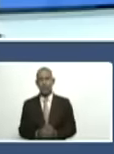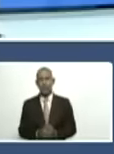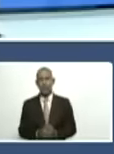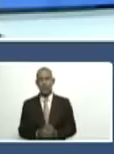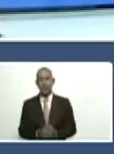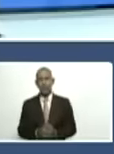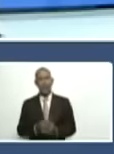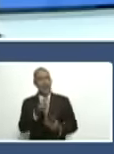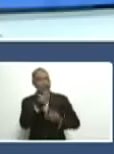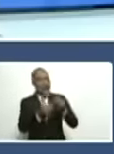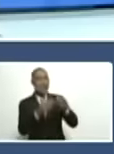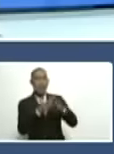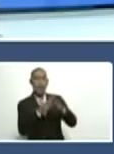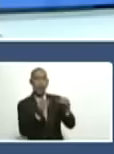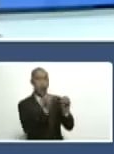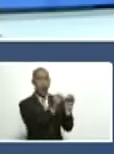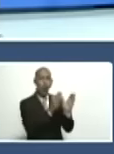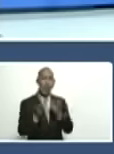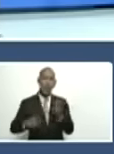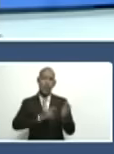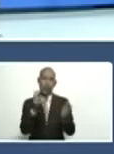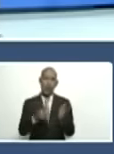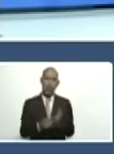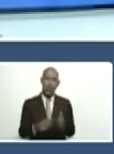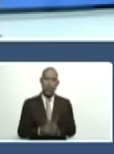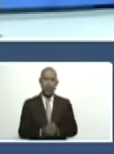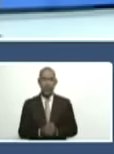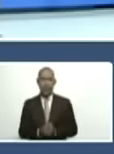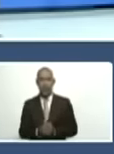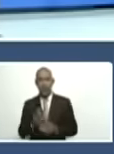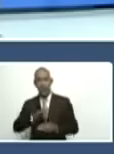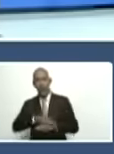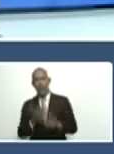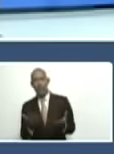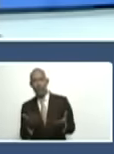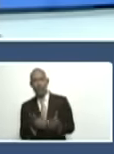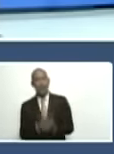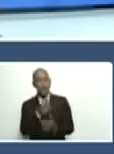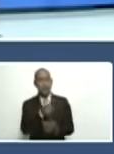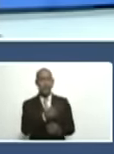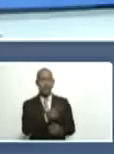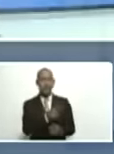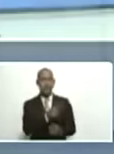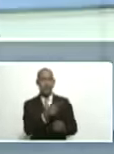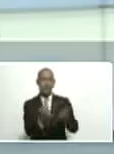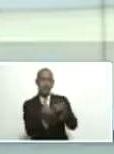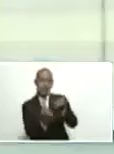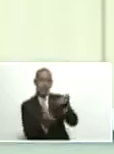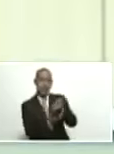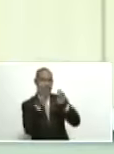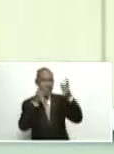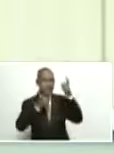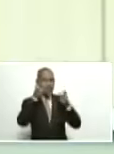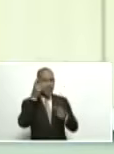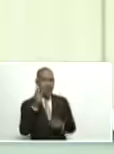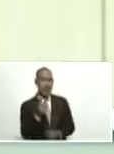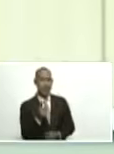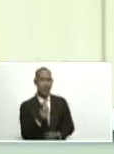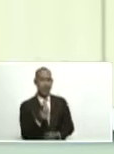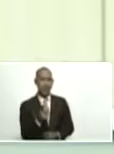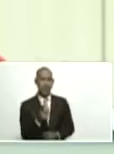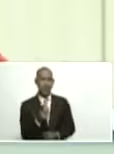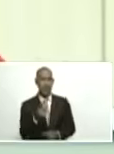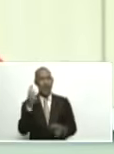llevando adelante toda la organización, porque precisamente el gran aporte del comandante Hugo Chávez a